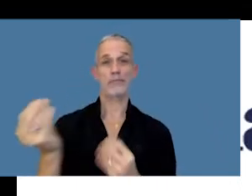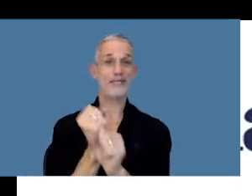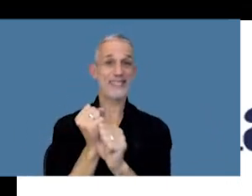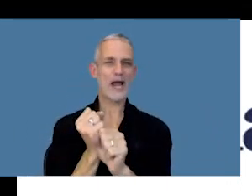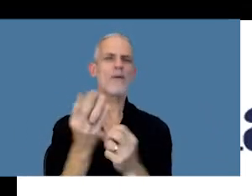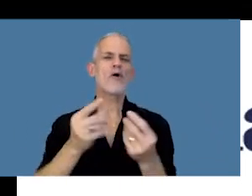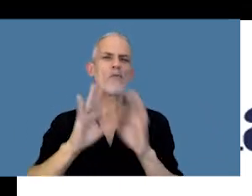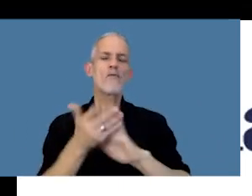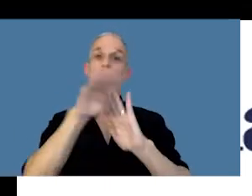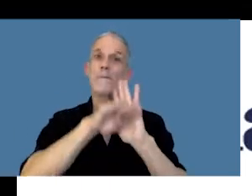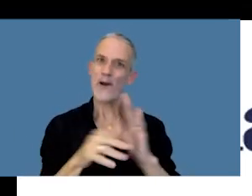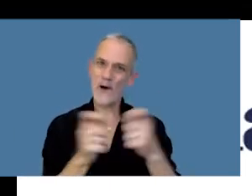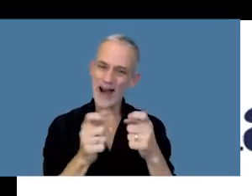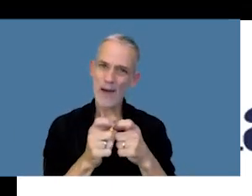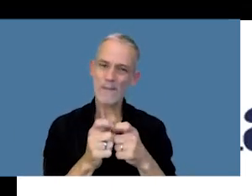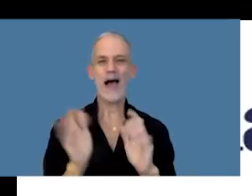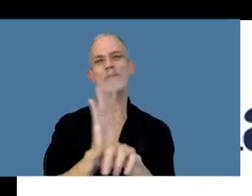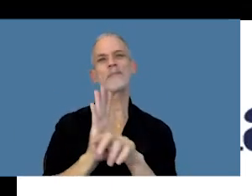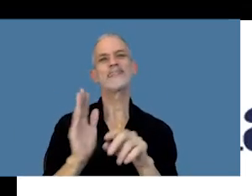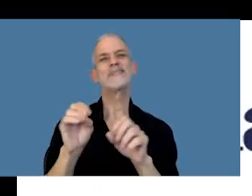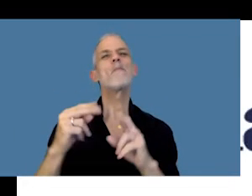este programa Puente al Empleo.